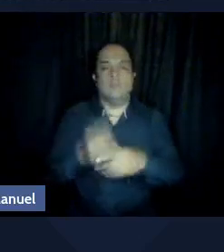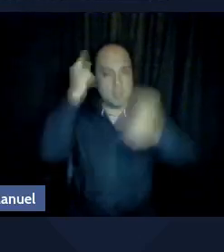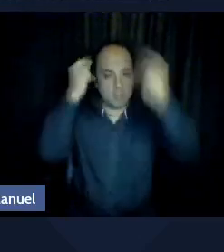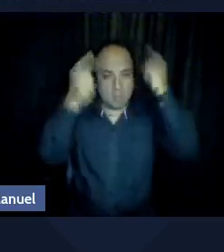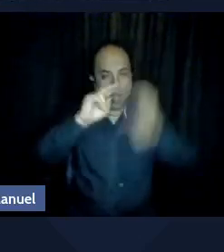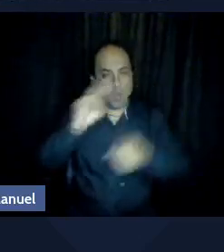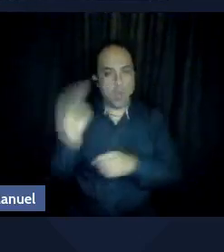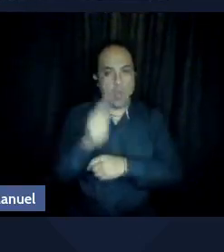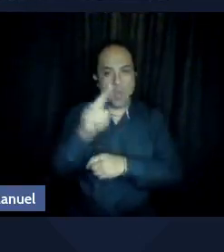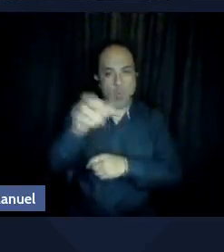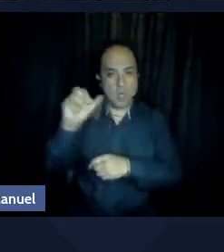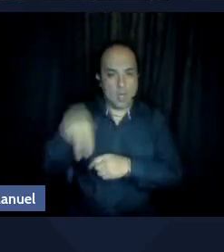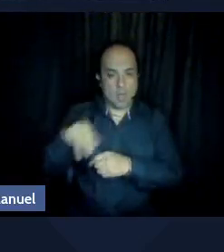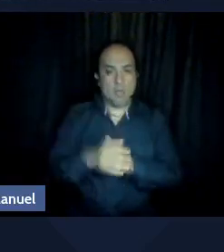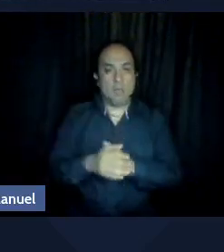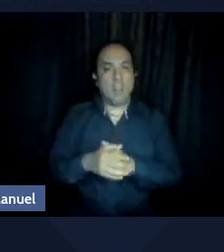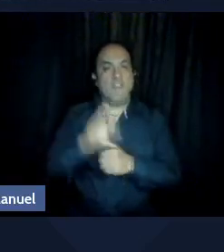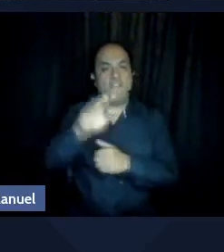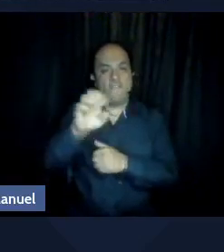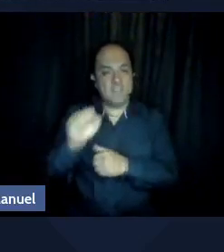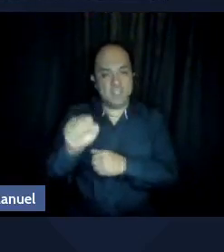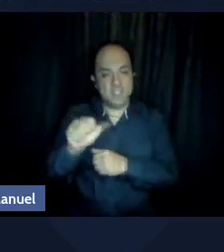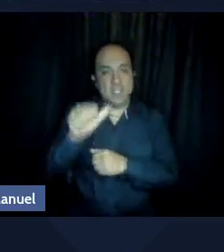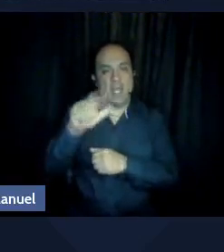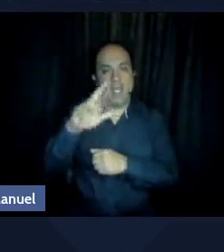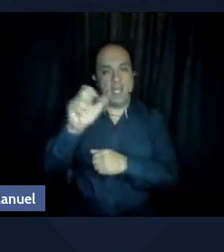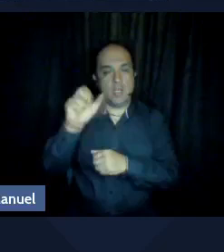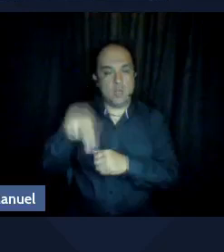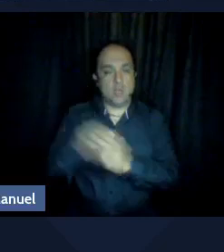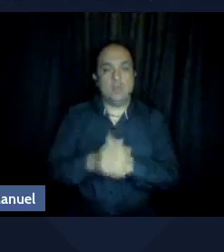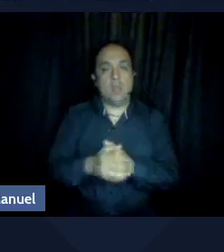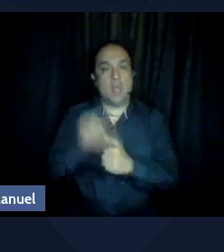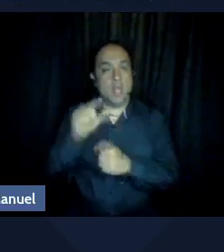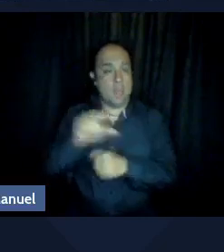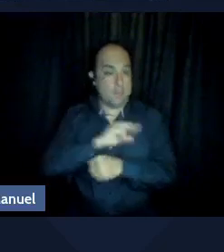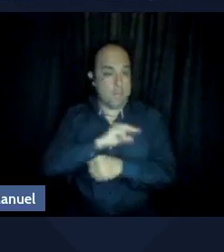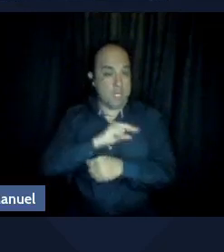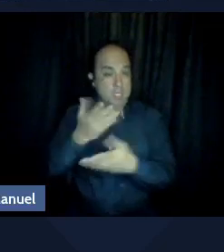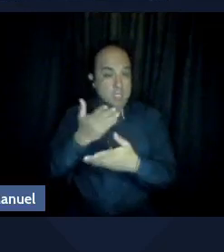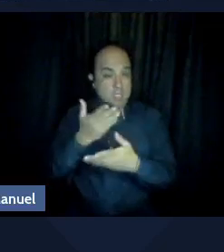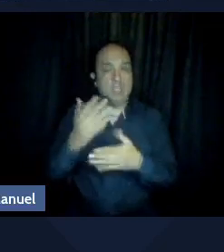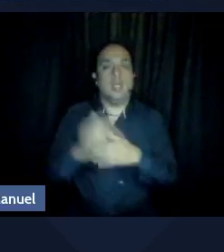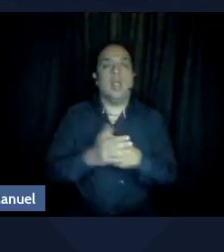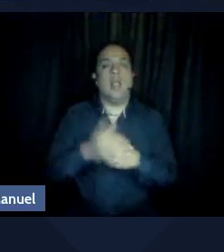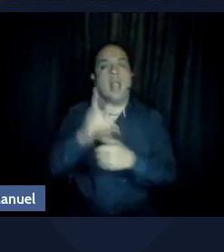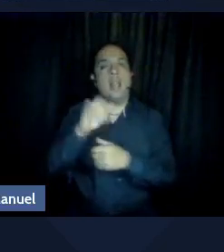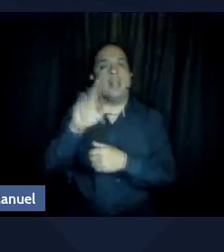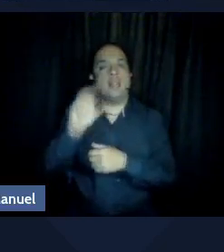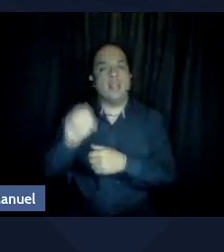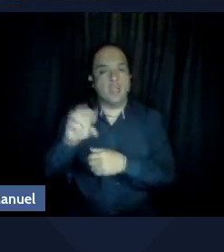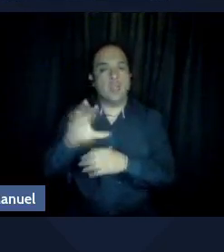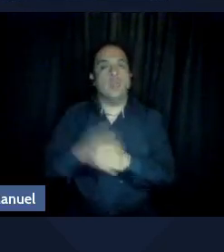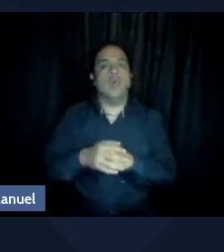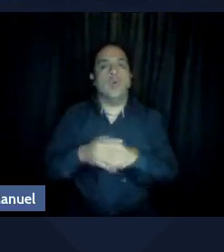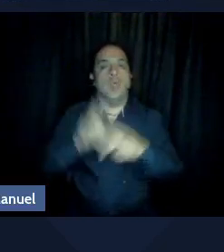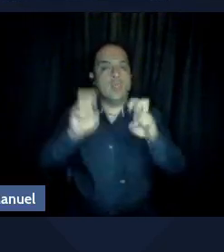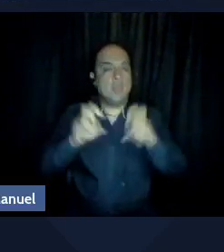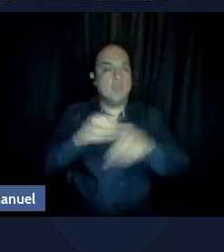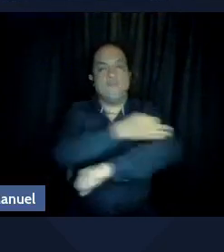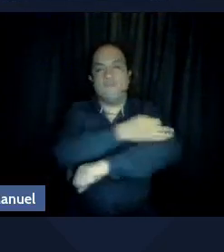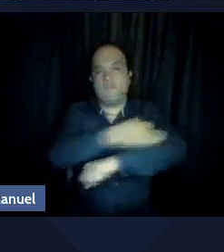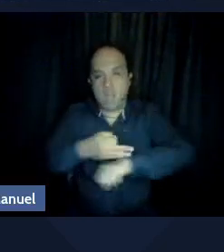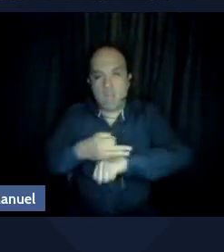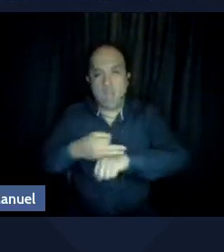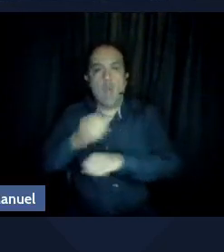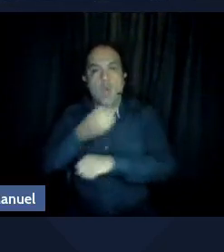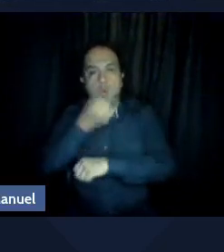México, FES Aragón, experiencia en litigio en materia civil, familiar, mercantil, oral, civil y familiar. Es abogada